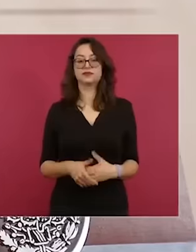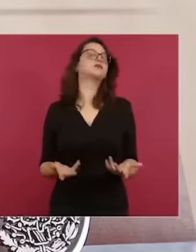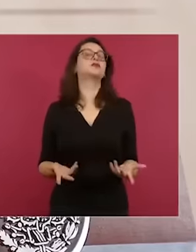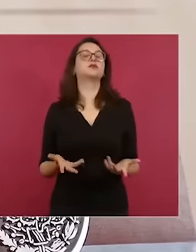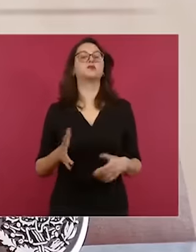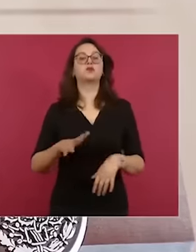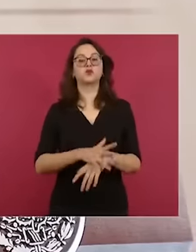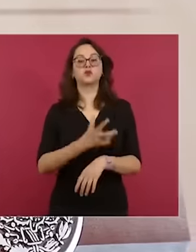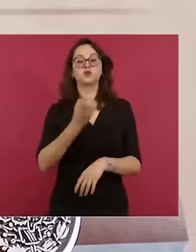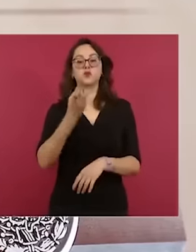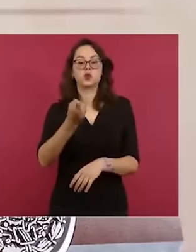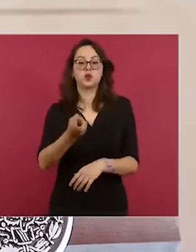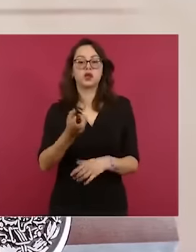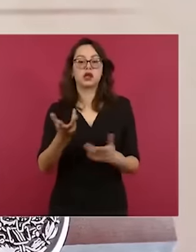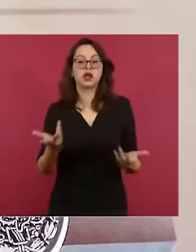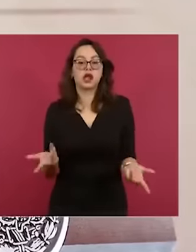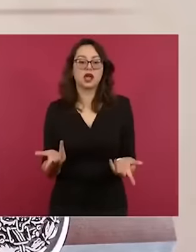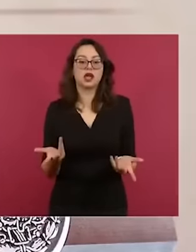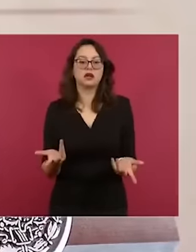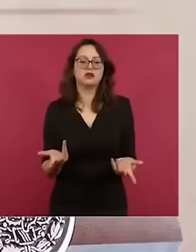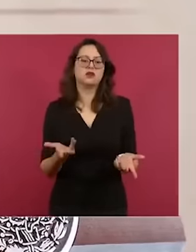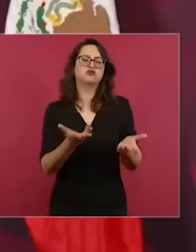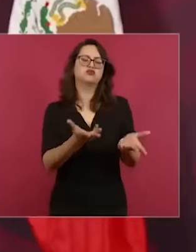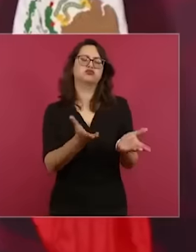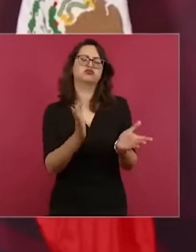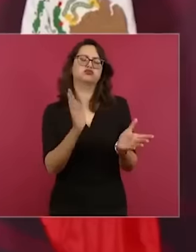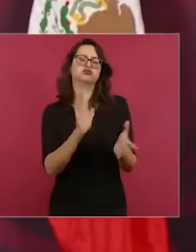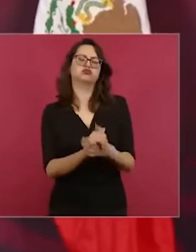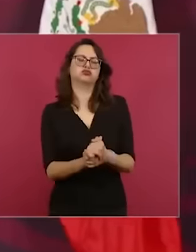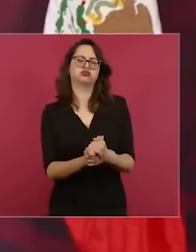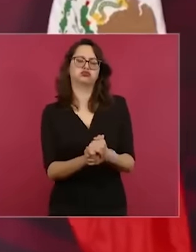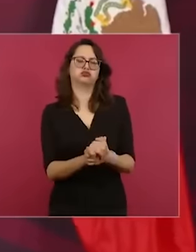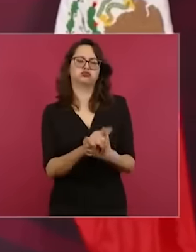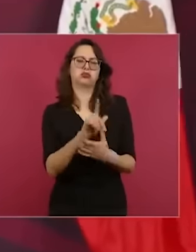que ayudar a Alarraqui, ternurita.